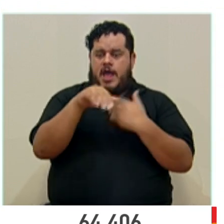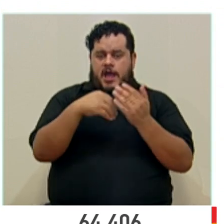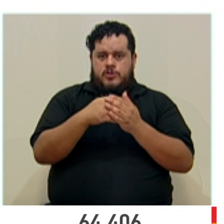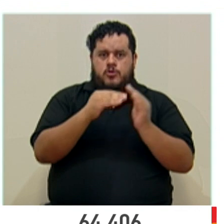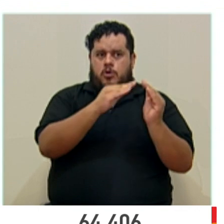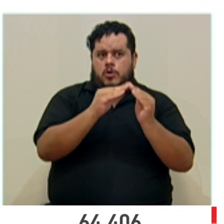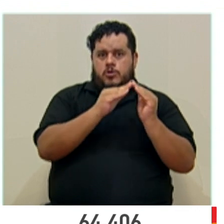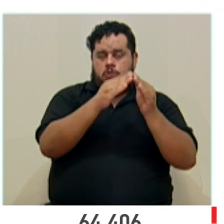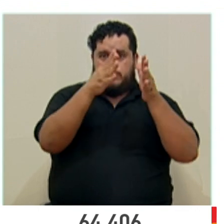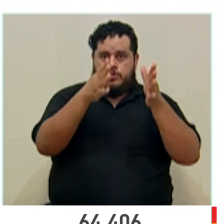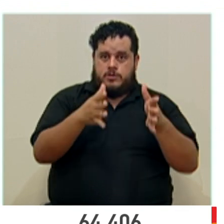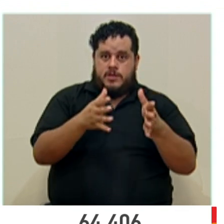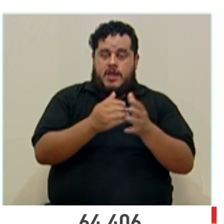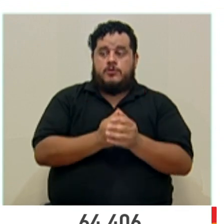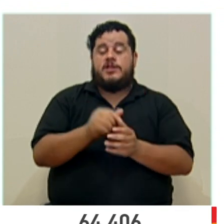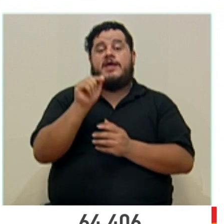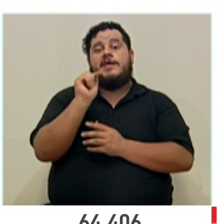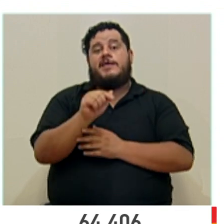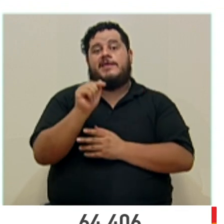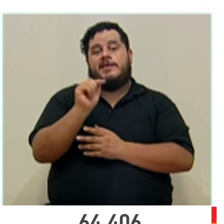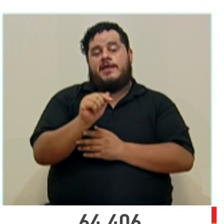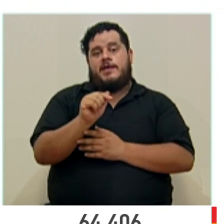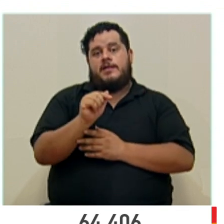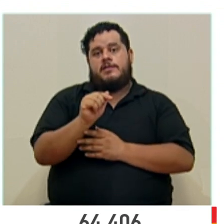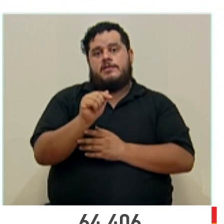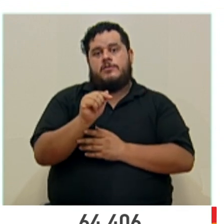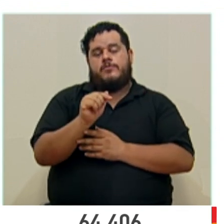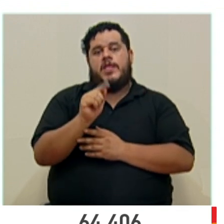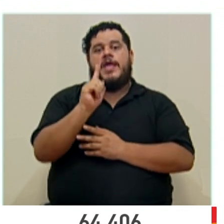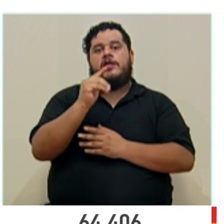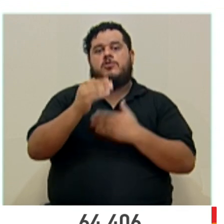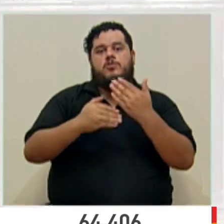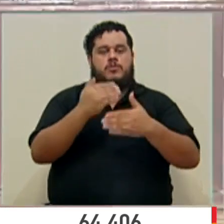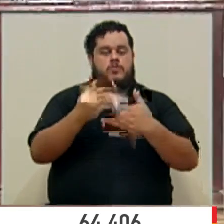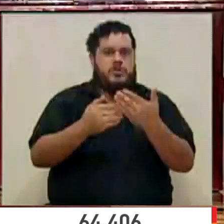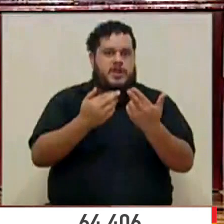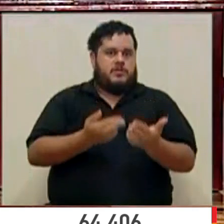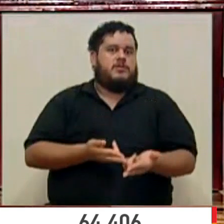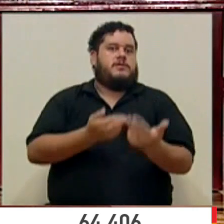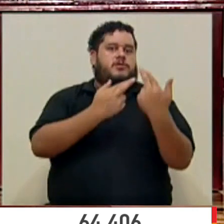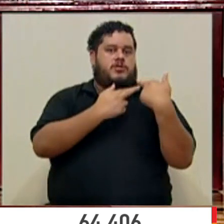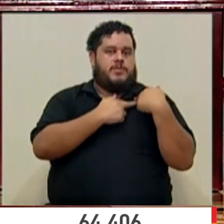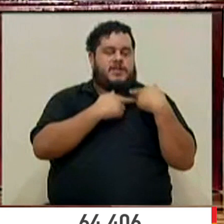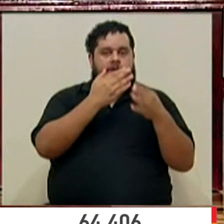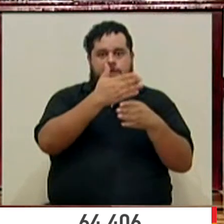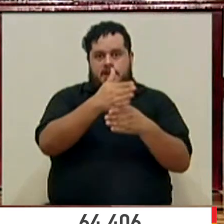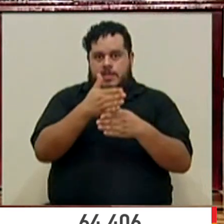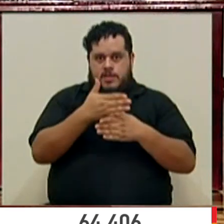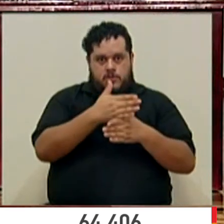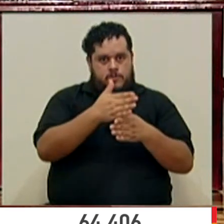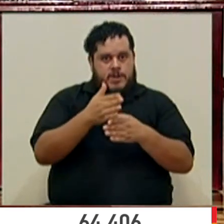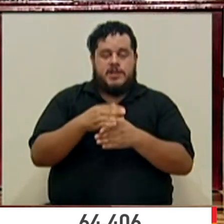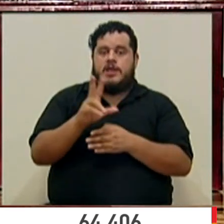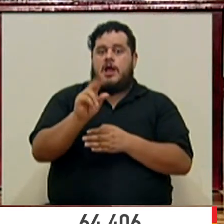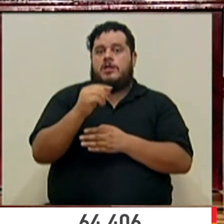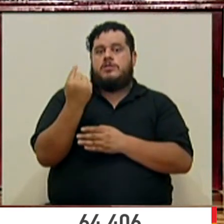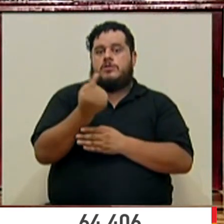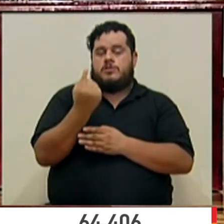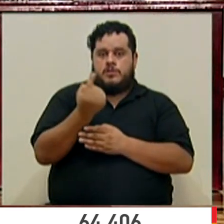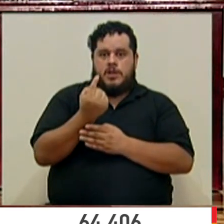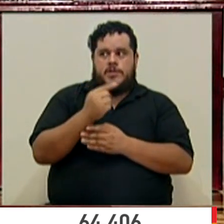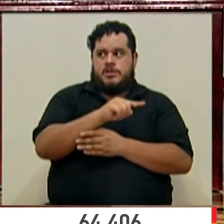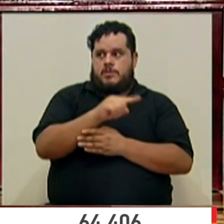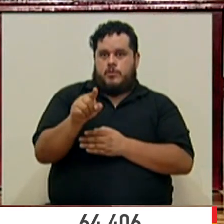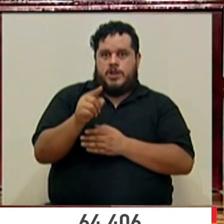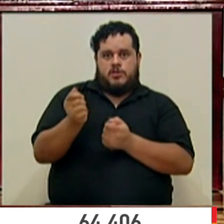las ciudadanas que esto es un proceso de responsabilidad compartida, no solamente por aquellos